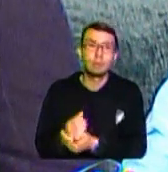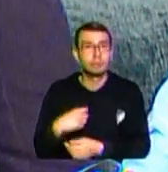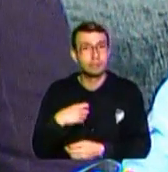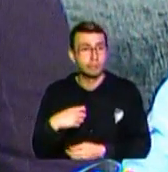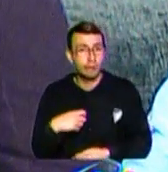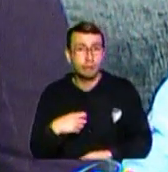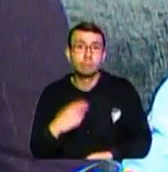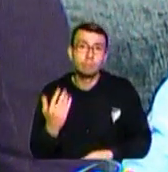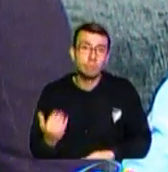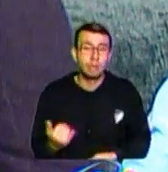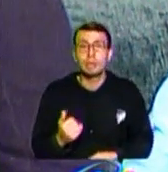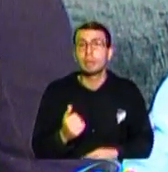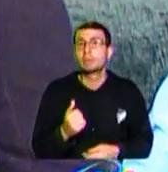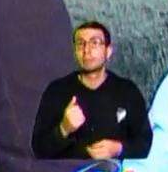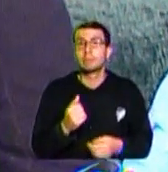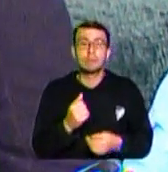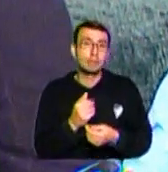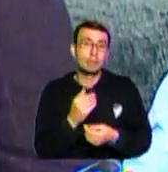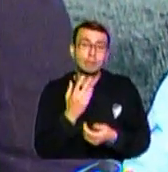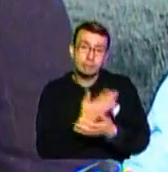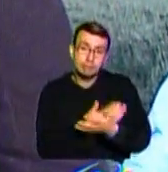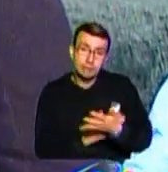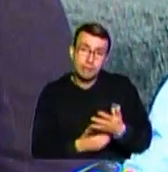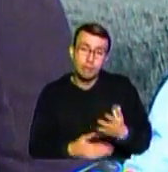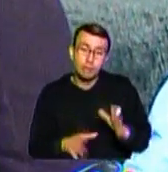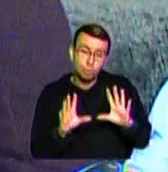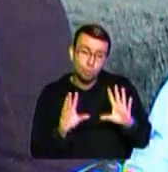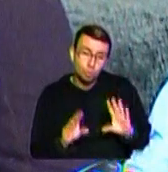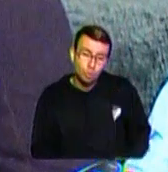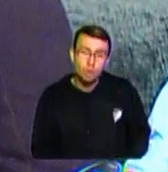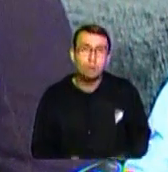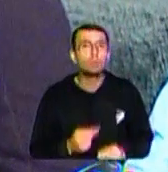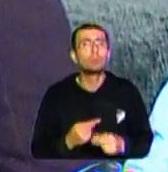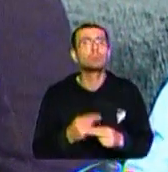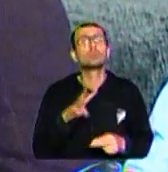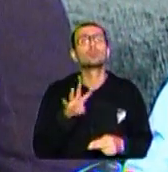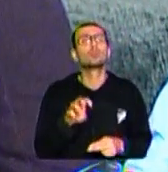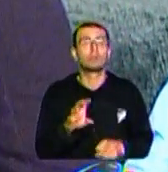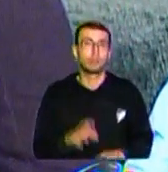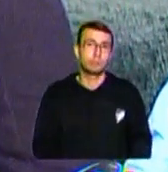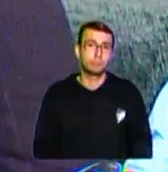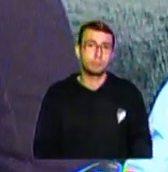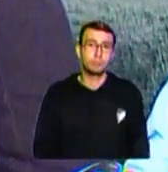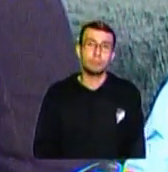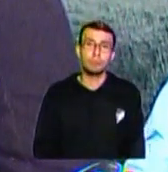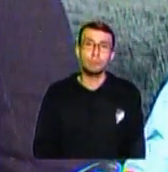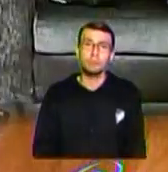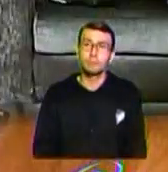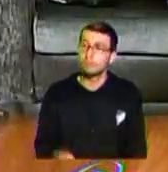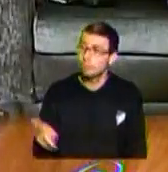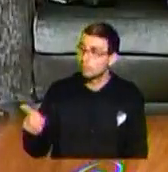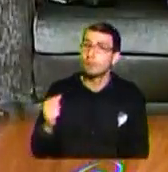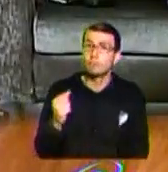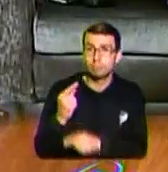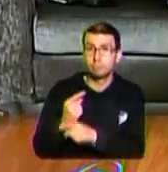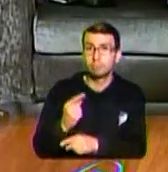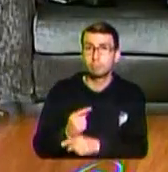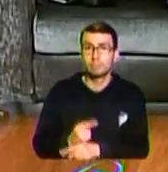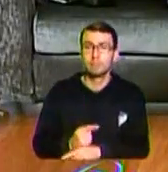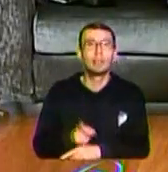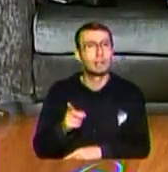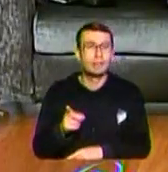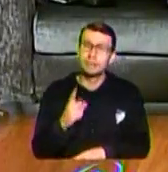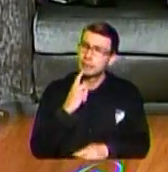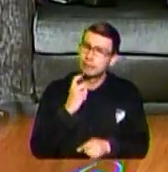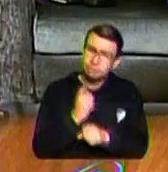9. Bueno, muchísimas gracias, doctor Alejandro. Sí, en realidad estos son casos que son lo que llaman los retos